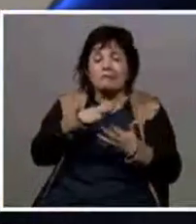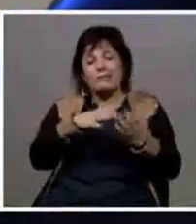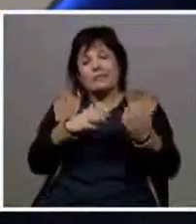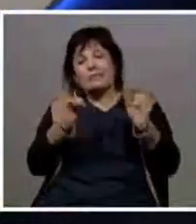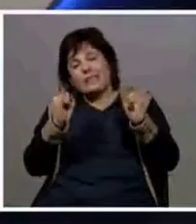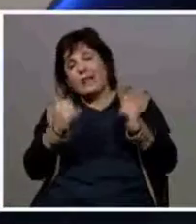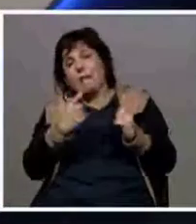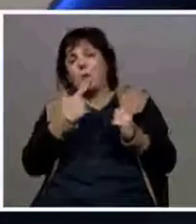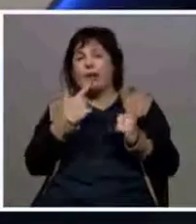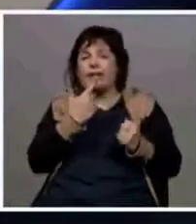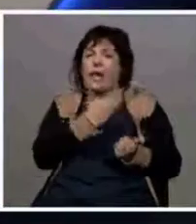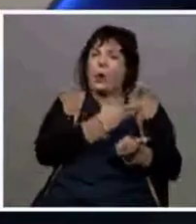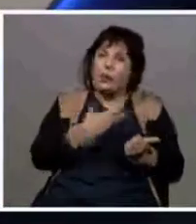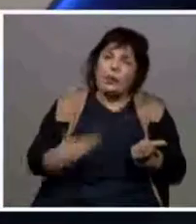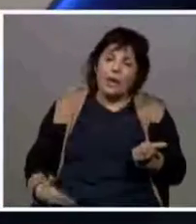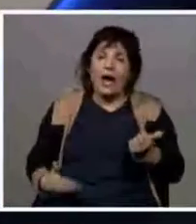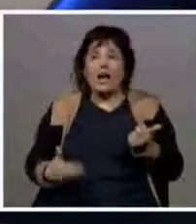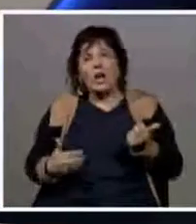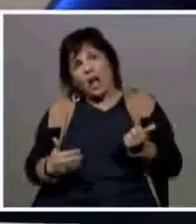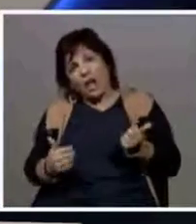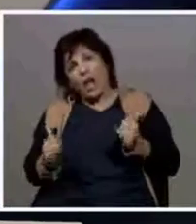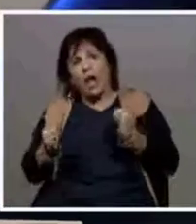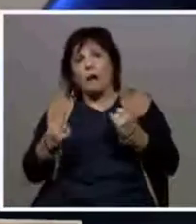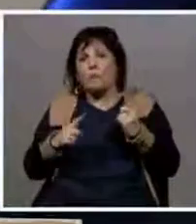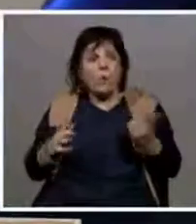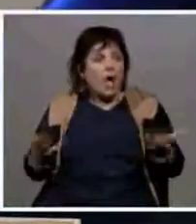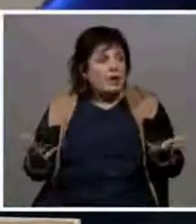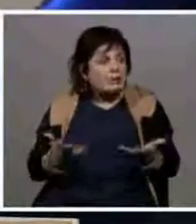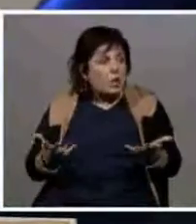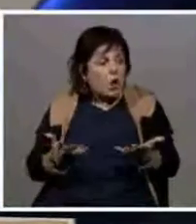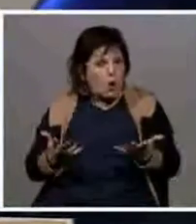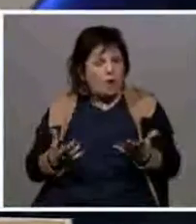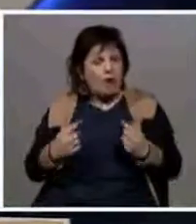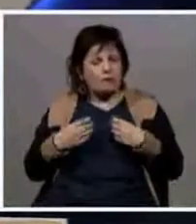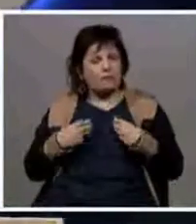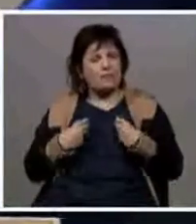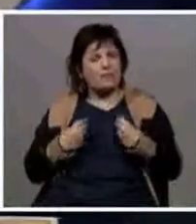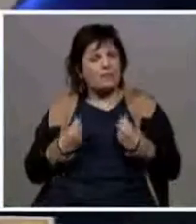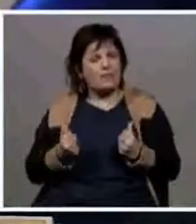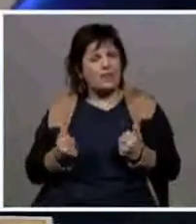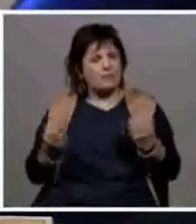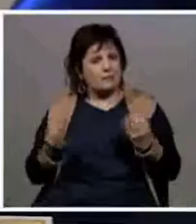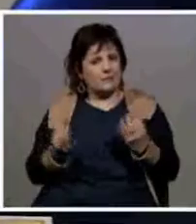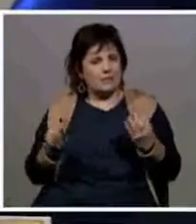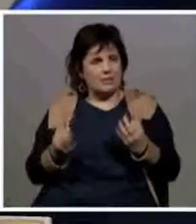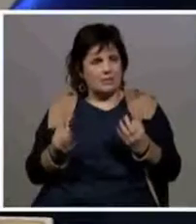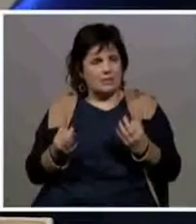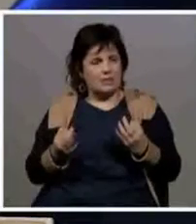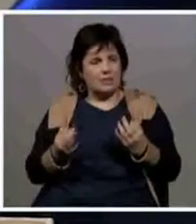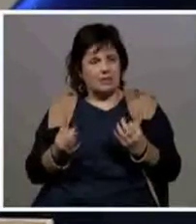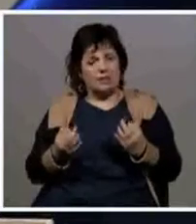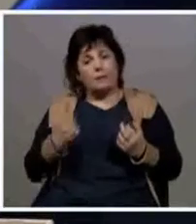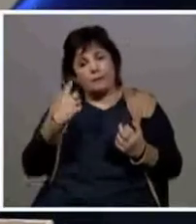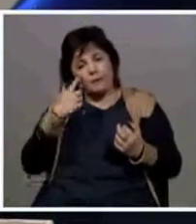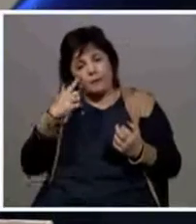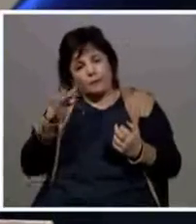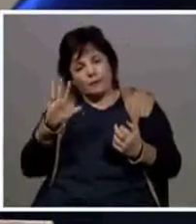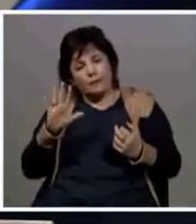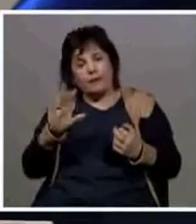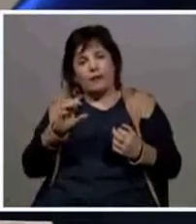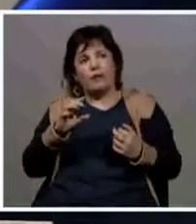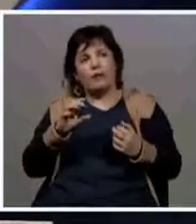la política pública pero nunca hasta ahora yo creo que hay una sensibilidad en particular por lo pronto de parte de